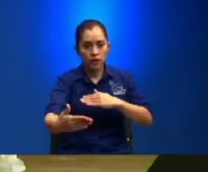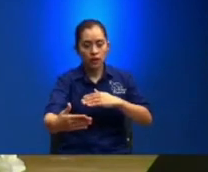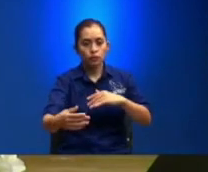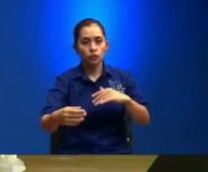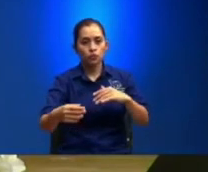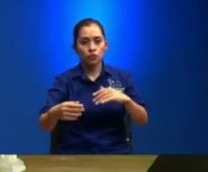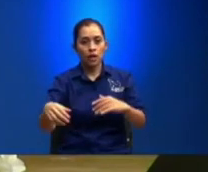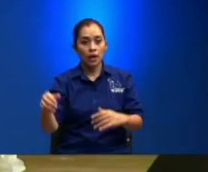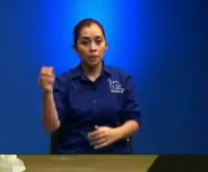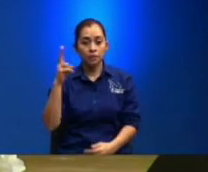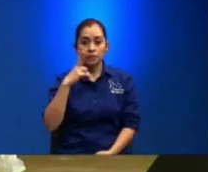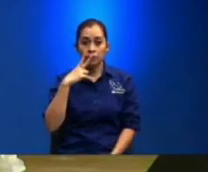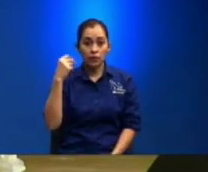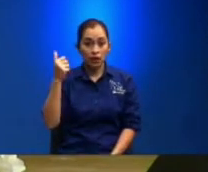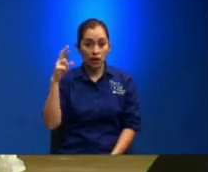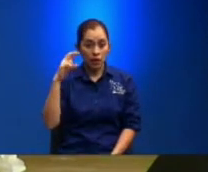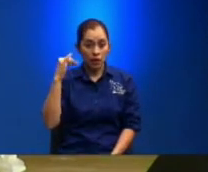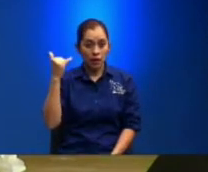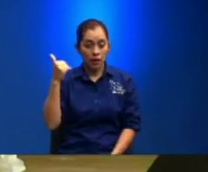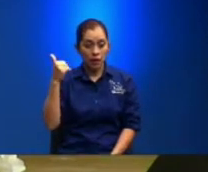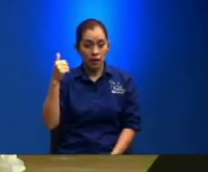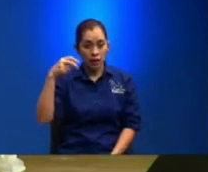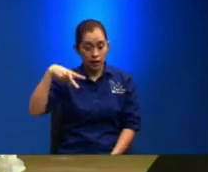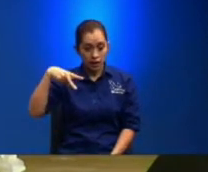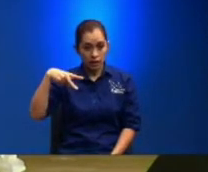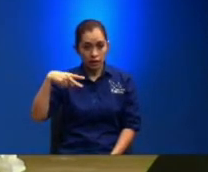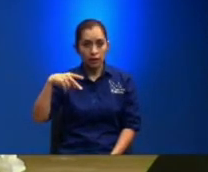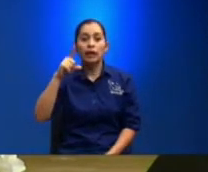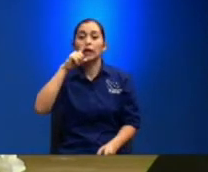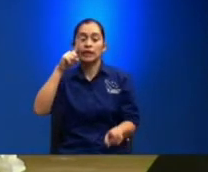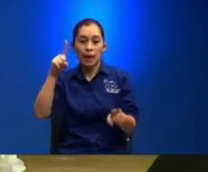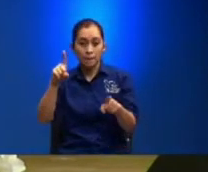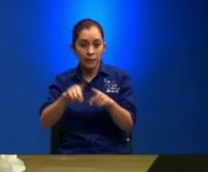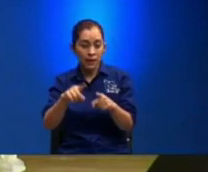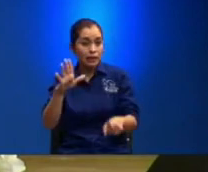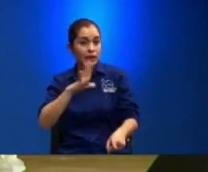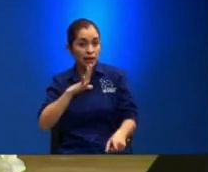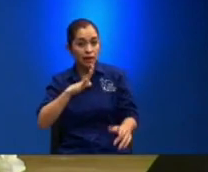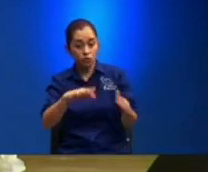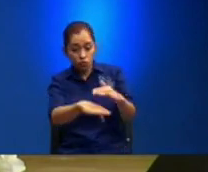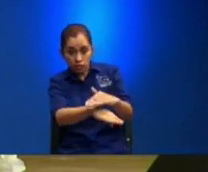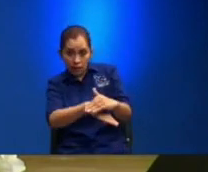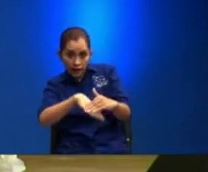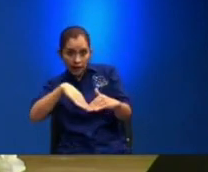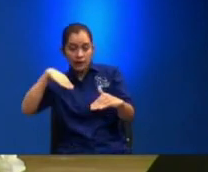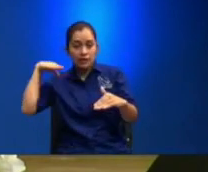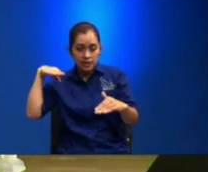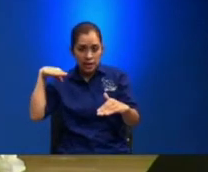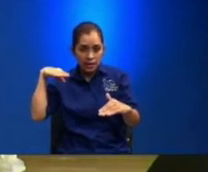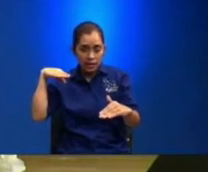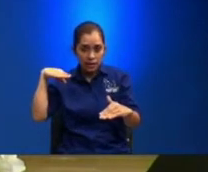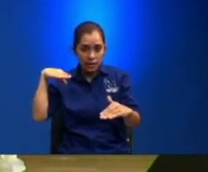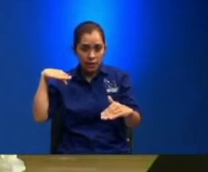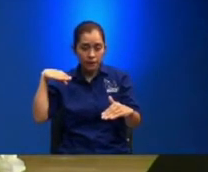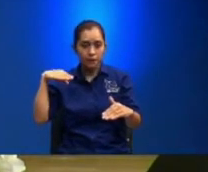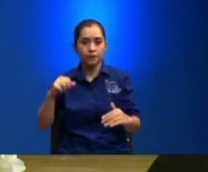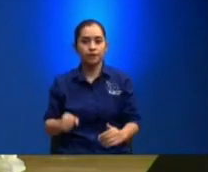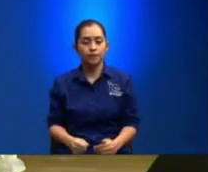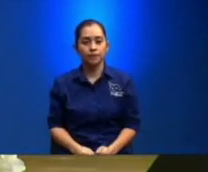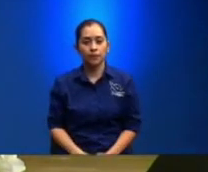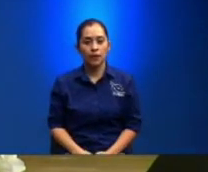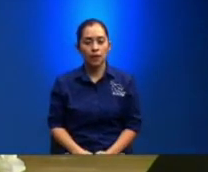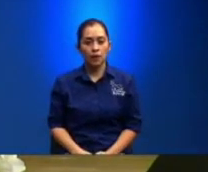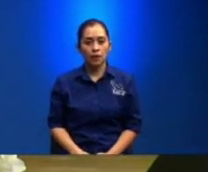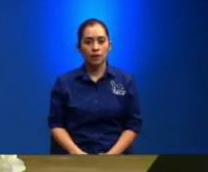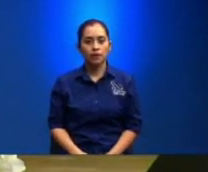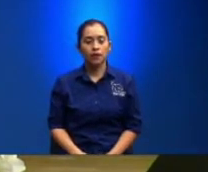también pero nos va a ser muy difícil salir de arán si no no solamente si no hemos salido